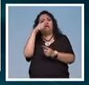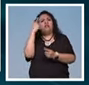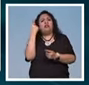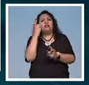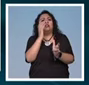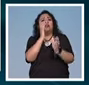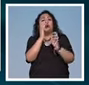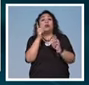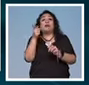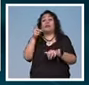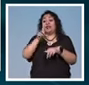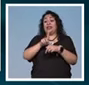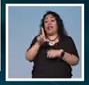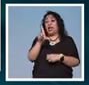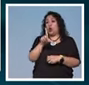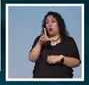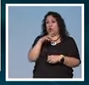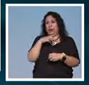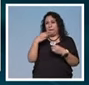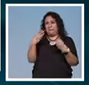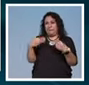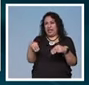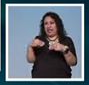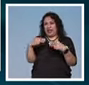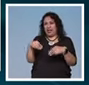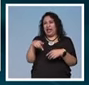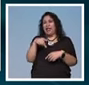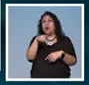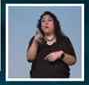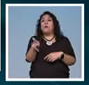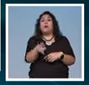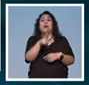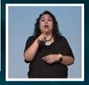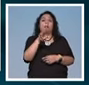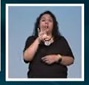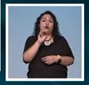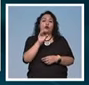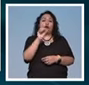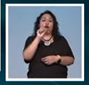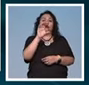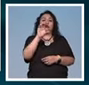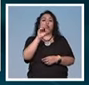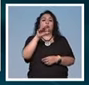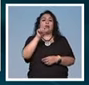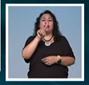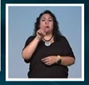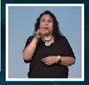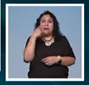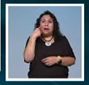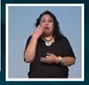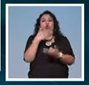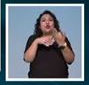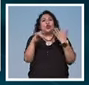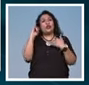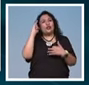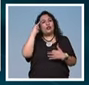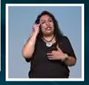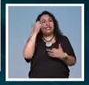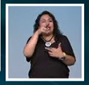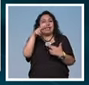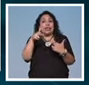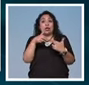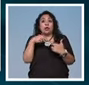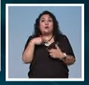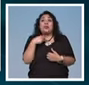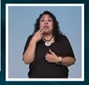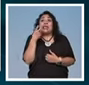El día lunes hay un gran mercado en el pueblo de Coscomatepec, donde concurren todos los indígenas de la región, y eso era uno